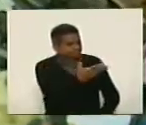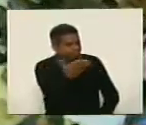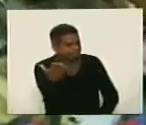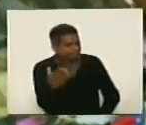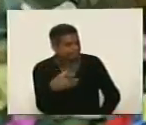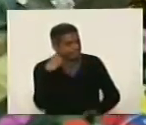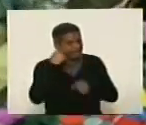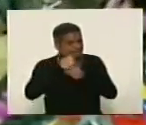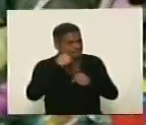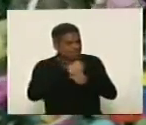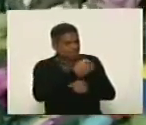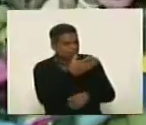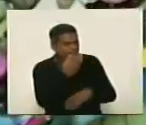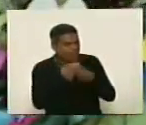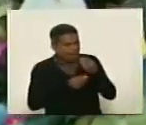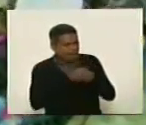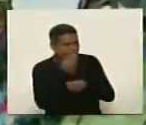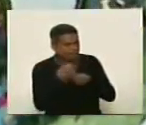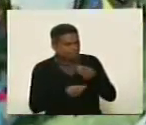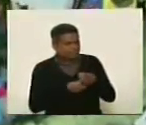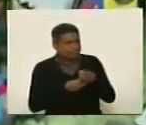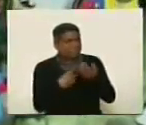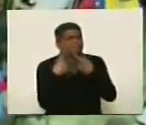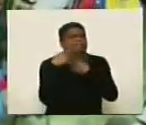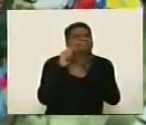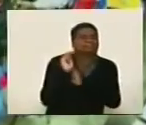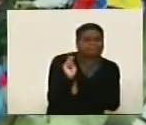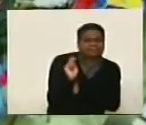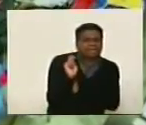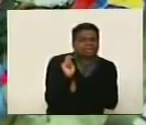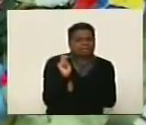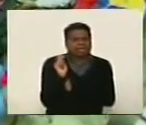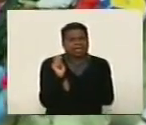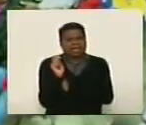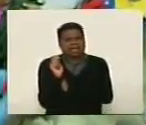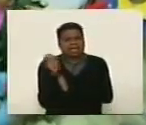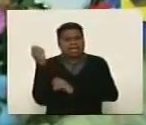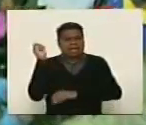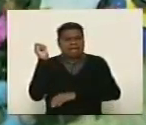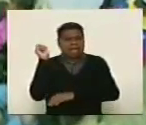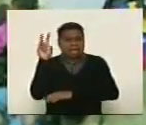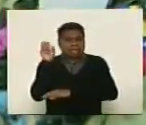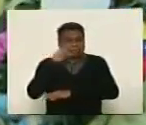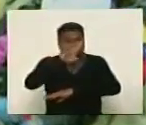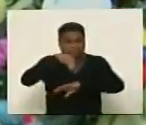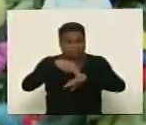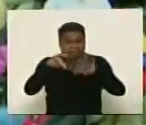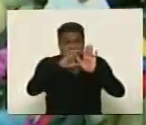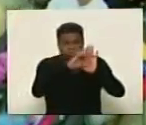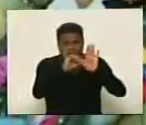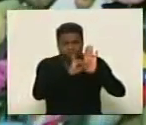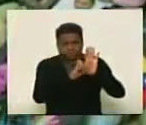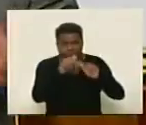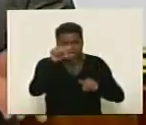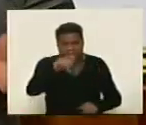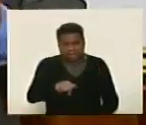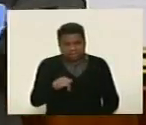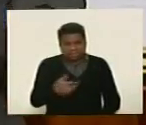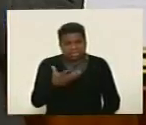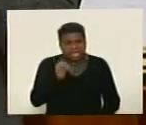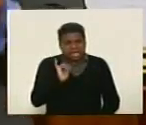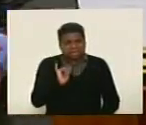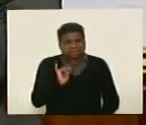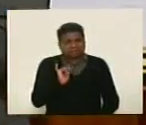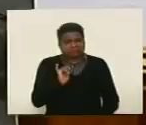tarea de tratar de impedir que se diera la Asamblea Nacional Constituyente porque hablaban de un referéndum, resulta que aquí en Venezuela se han dado